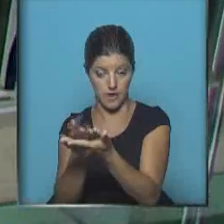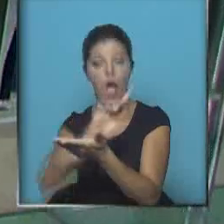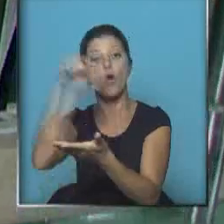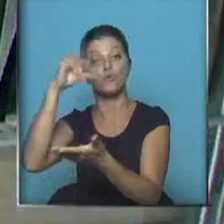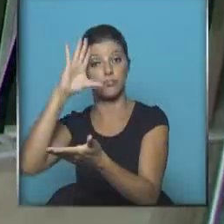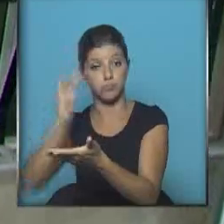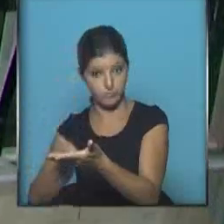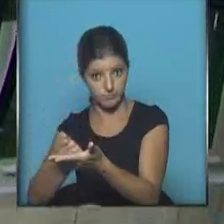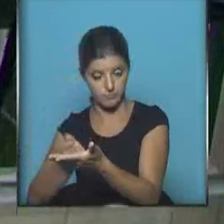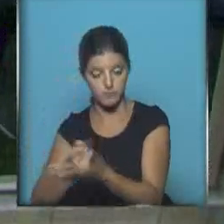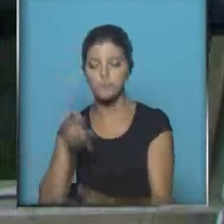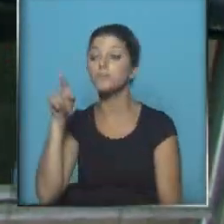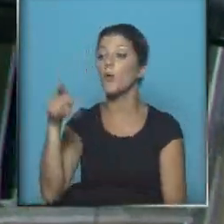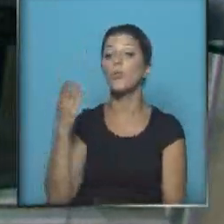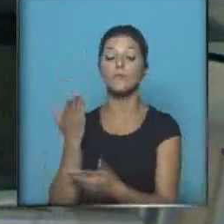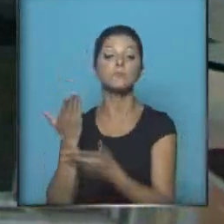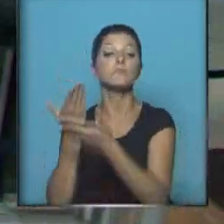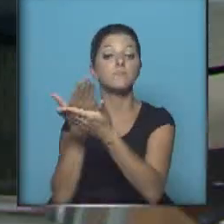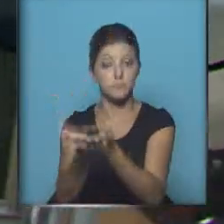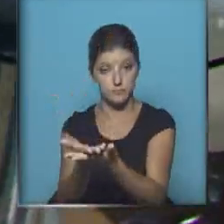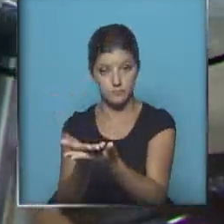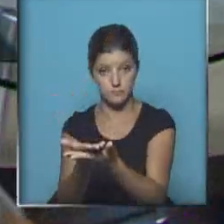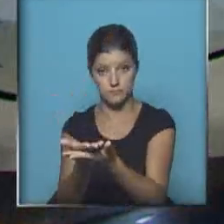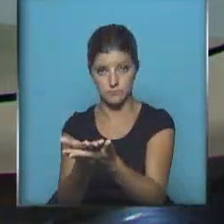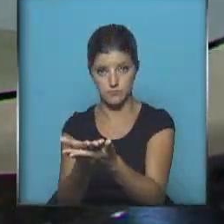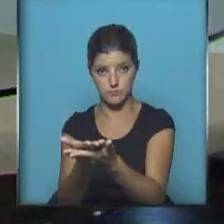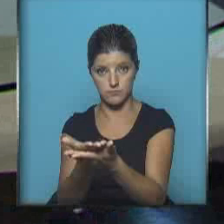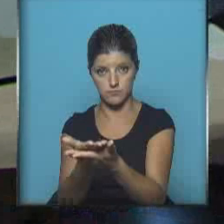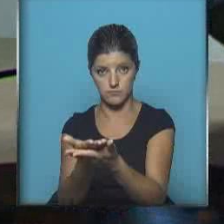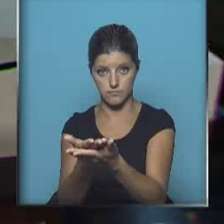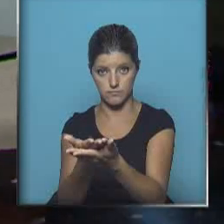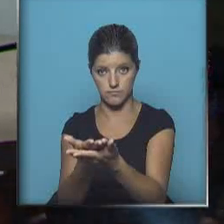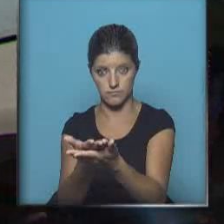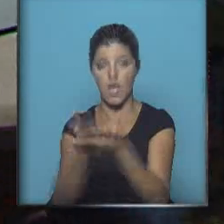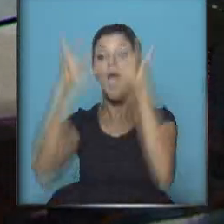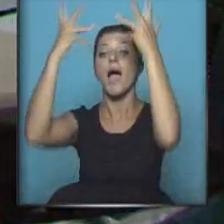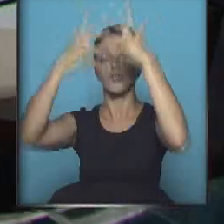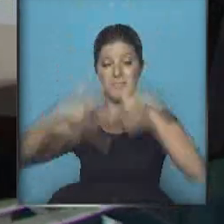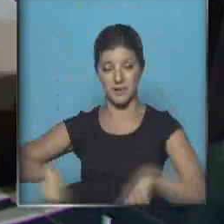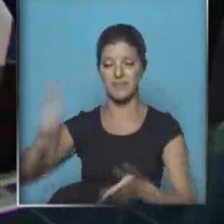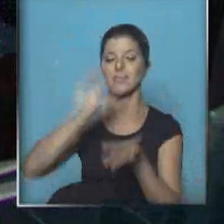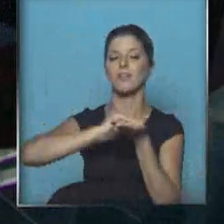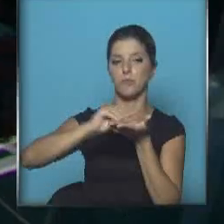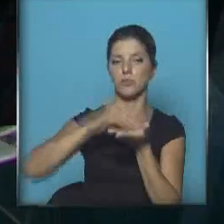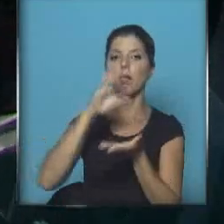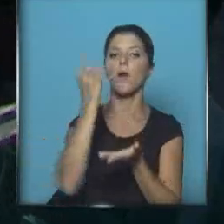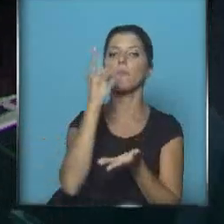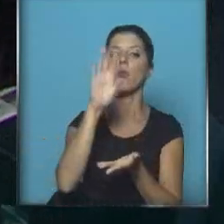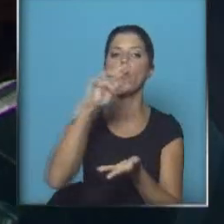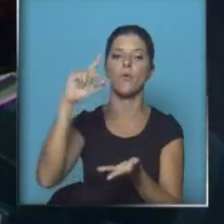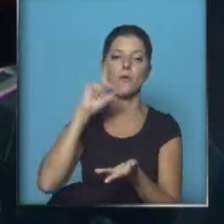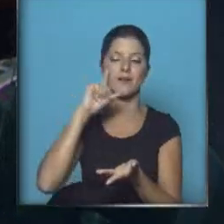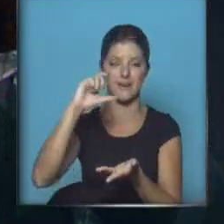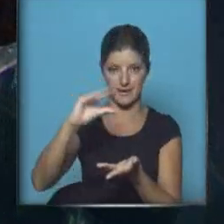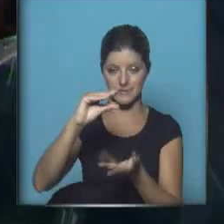Cuando él hace la presentación, inmediatamente la diputada Bullrich, el diputado Pinedo y otros diputados de